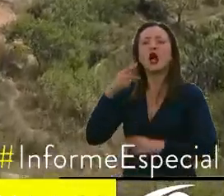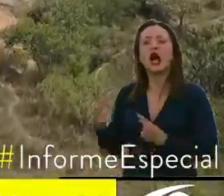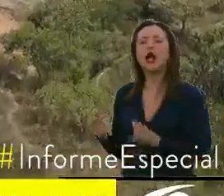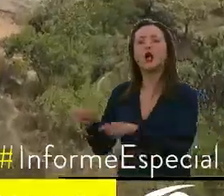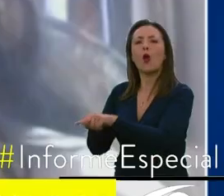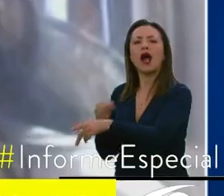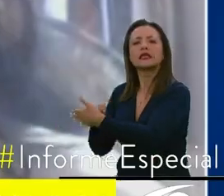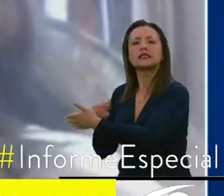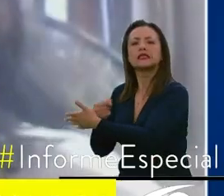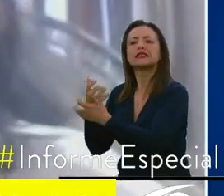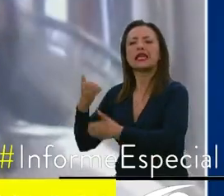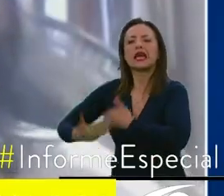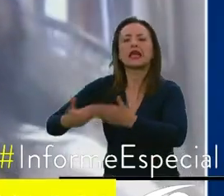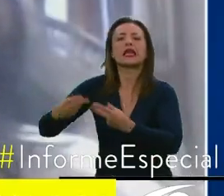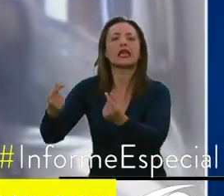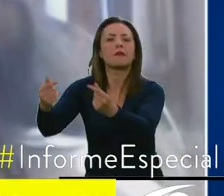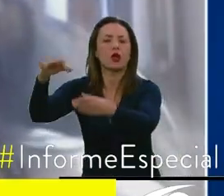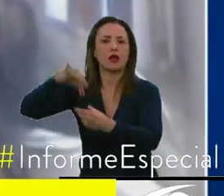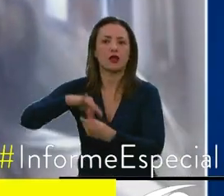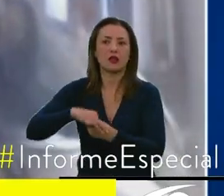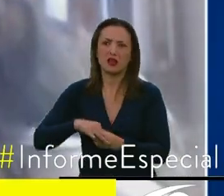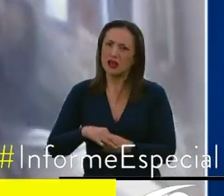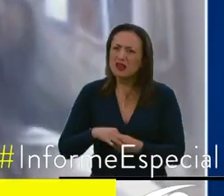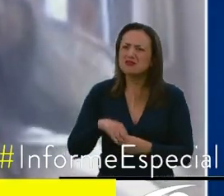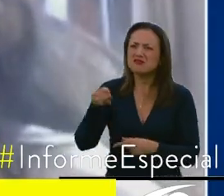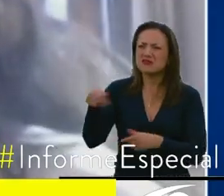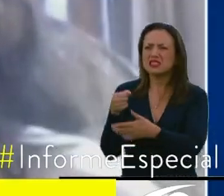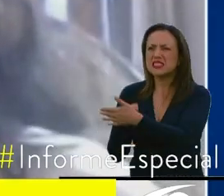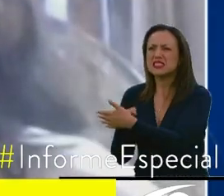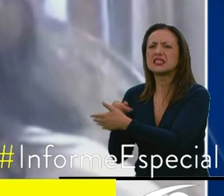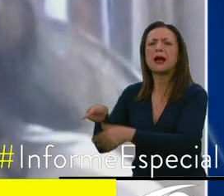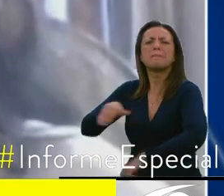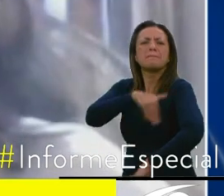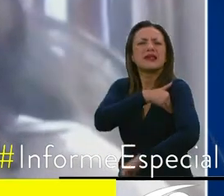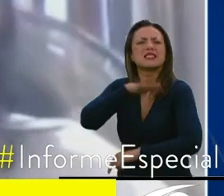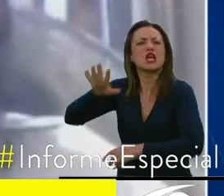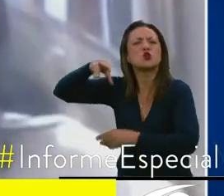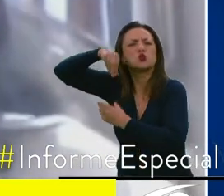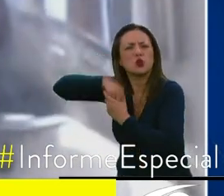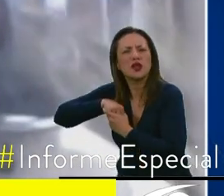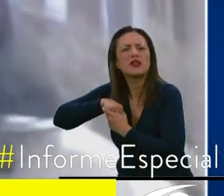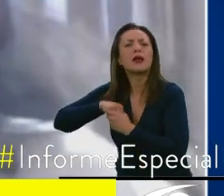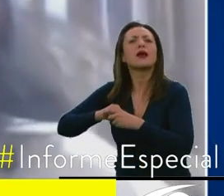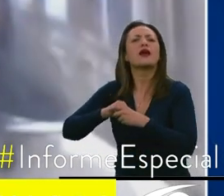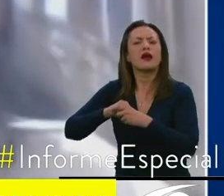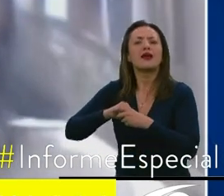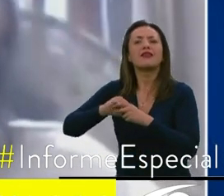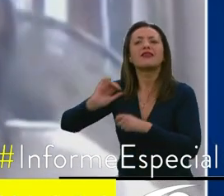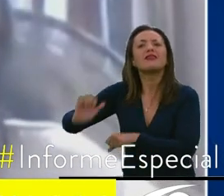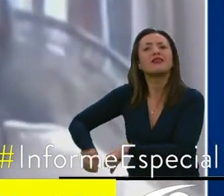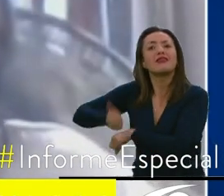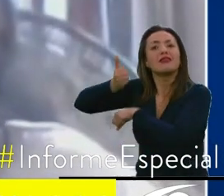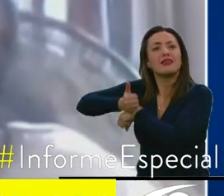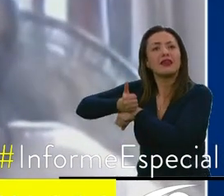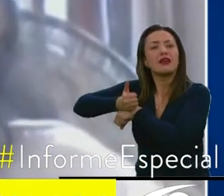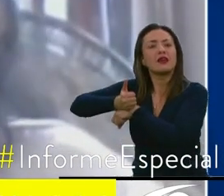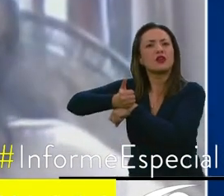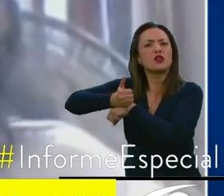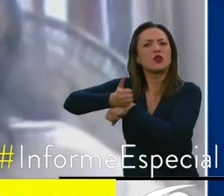que acelerar esto a través del Ministerio del Interior, a través del director